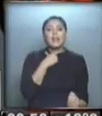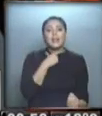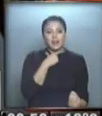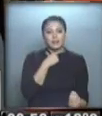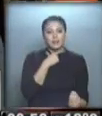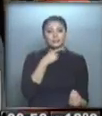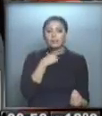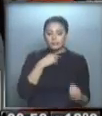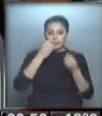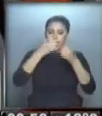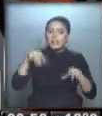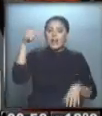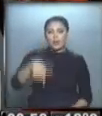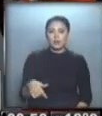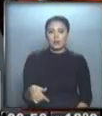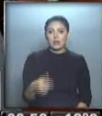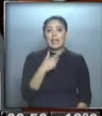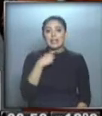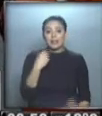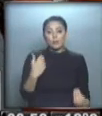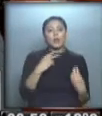se pongan en marcha ya, queremos que